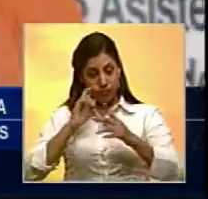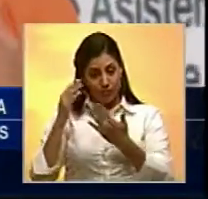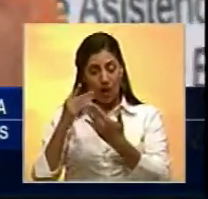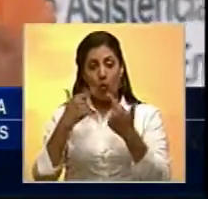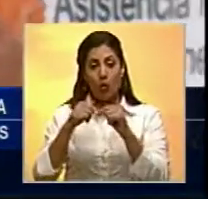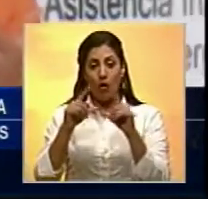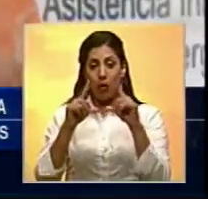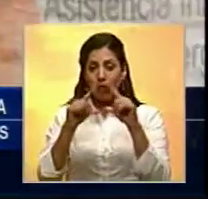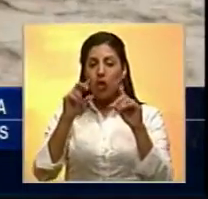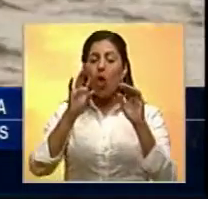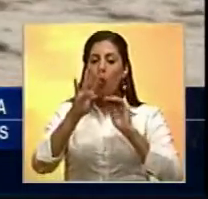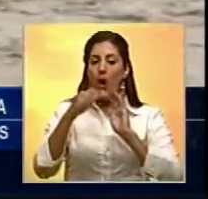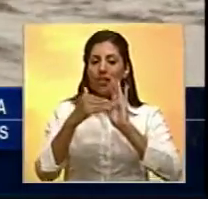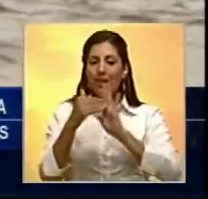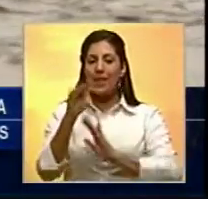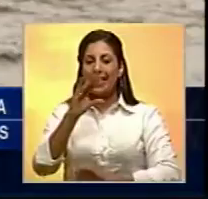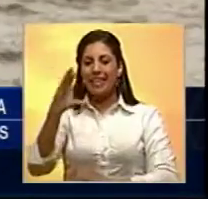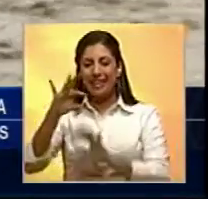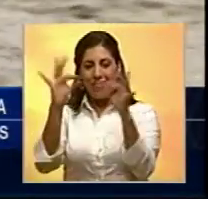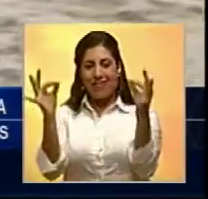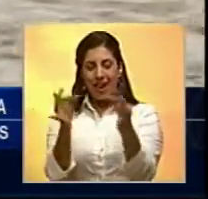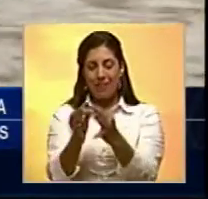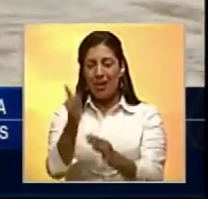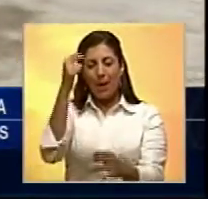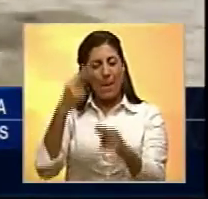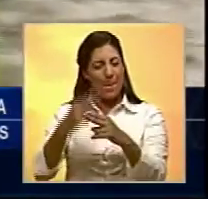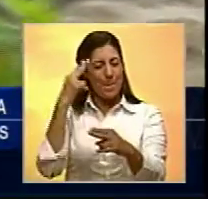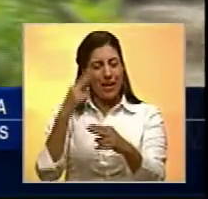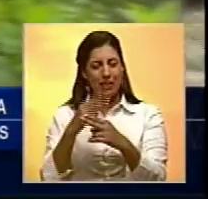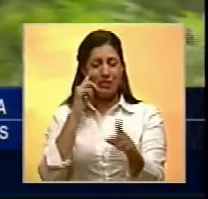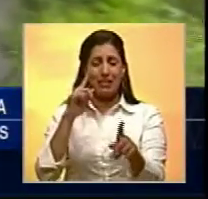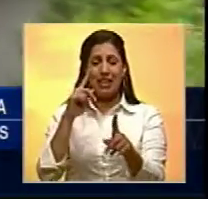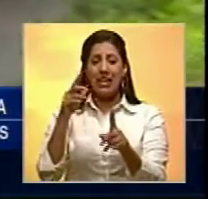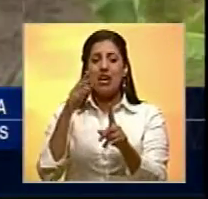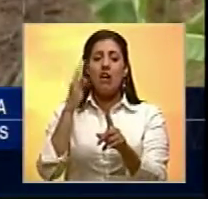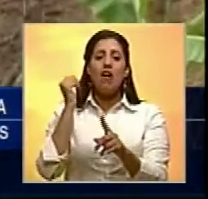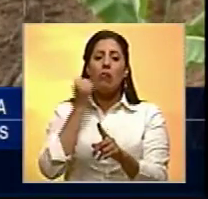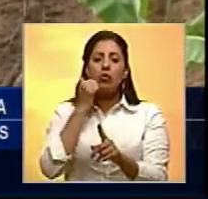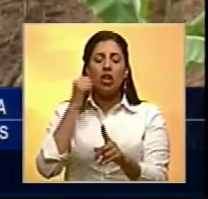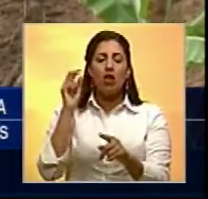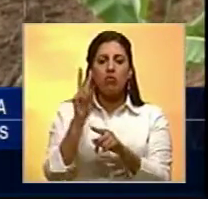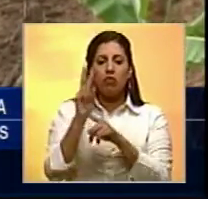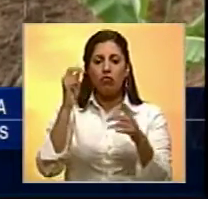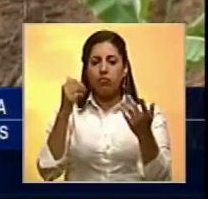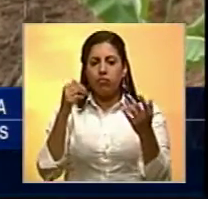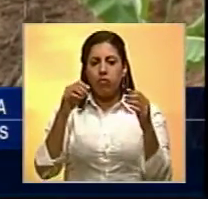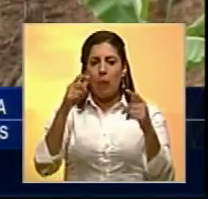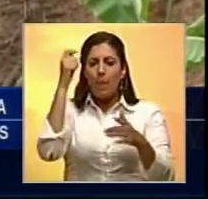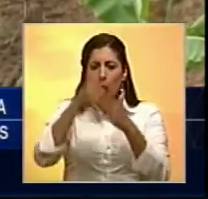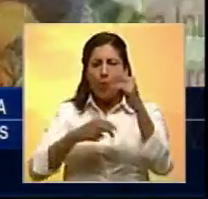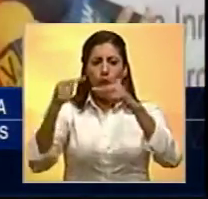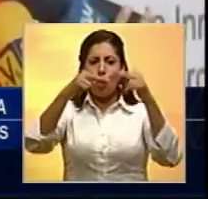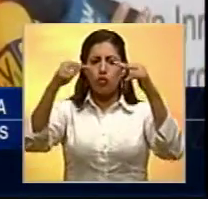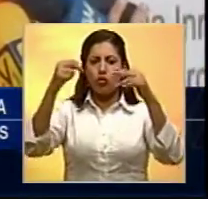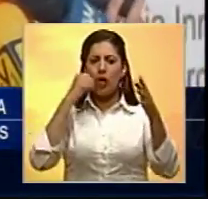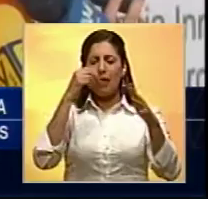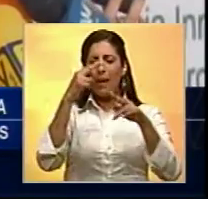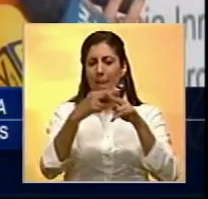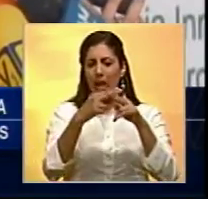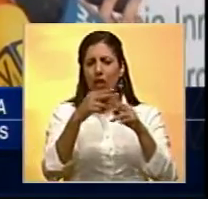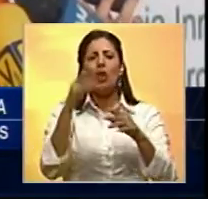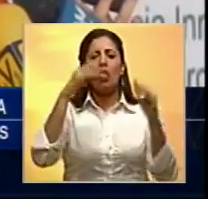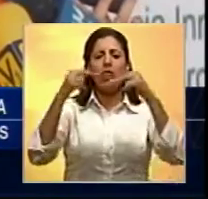las 4.500 familias en alto riesgo violentaron el decreto 180 que prohíbe la construcción en